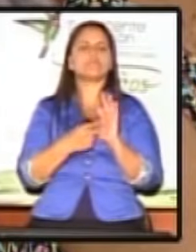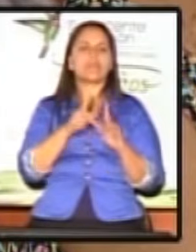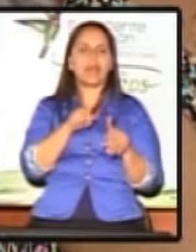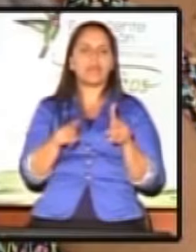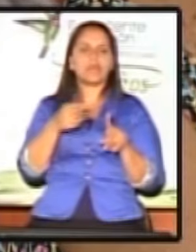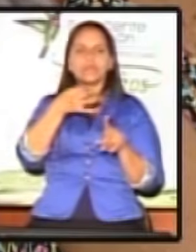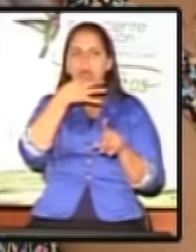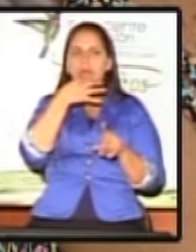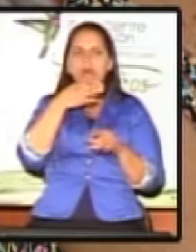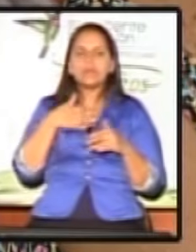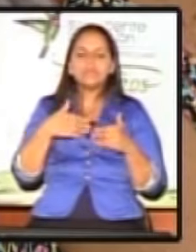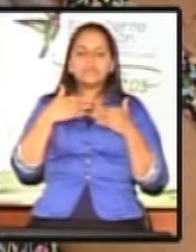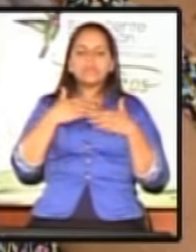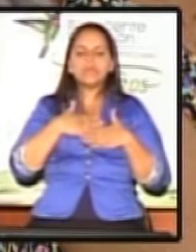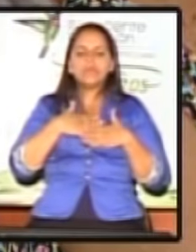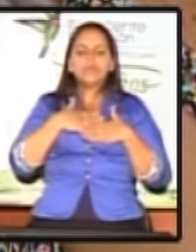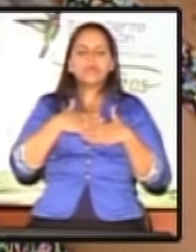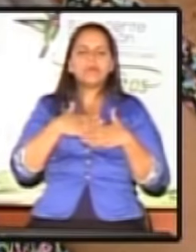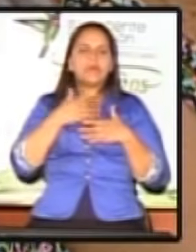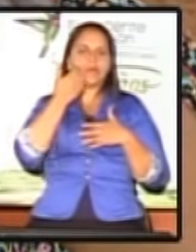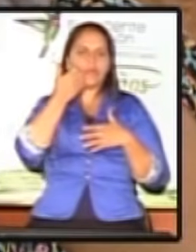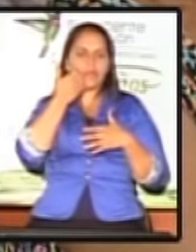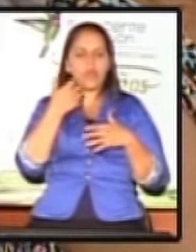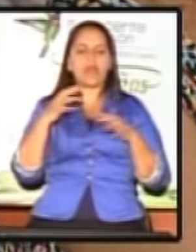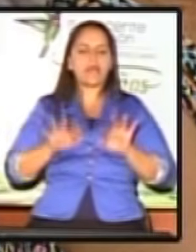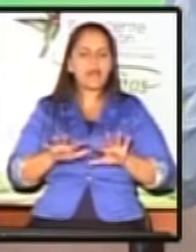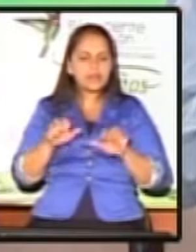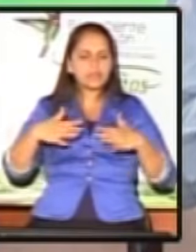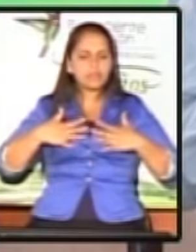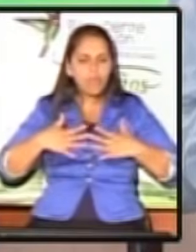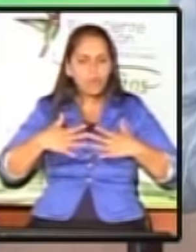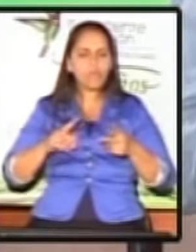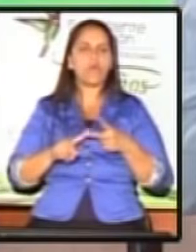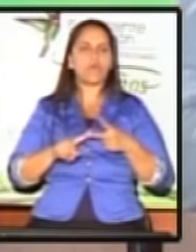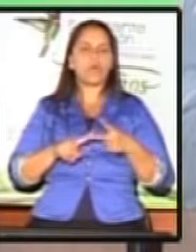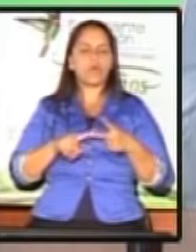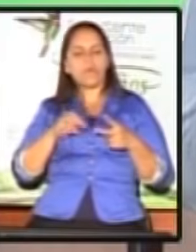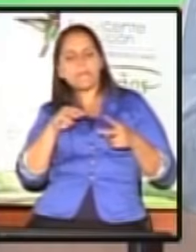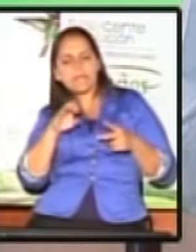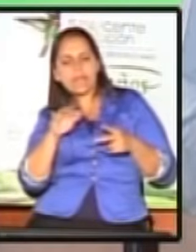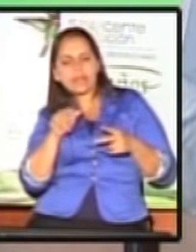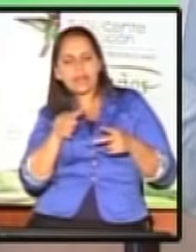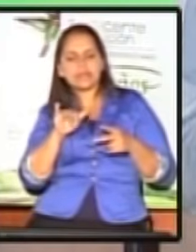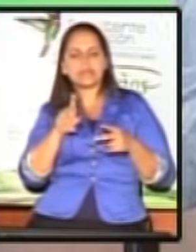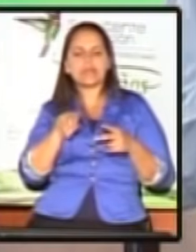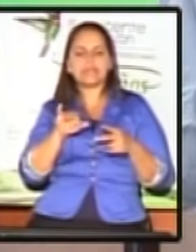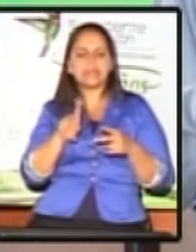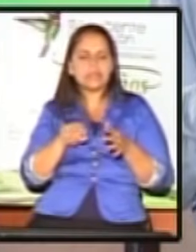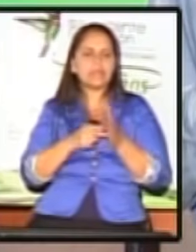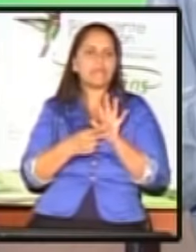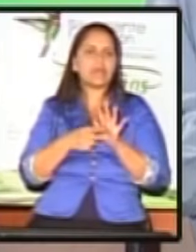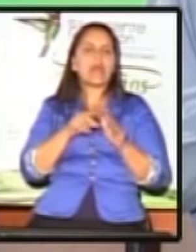por algunos tumores. Cáncer de pulmón o metástasis pulmonares producen un síntoma que se llama